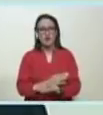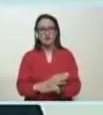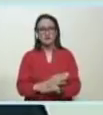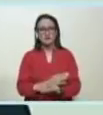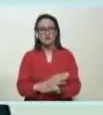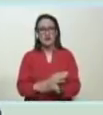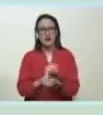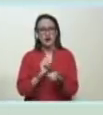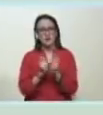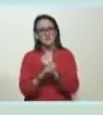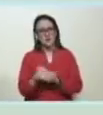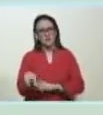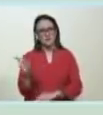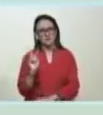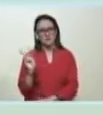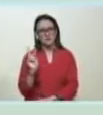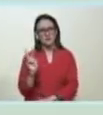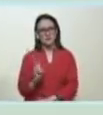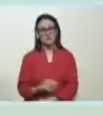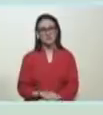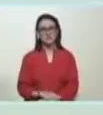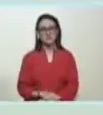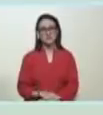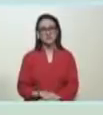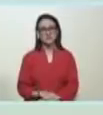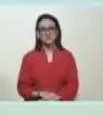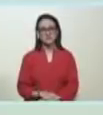para cambiar este país.